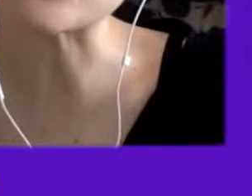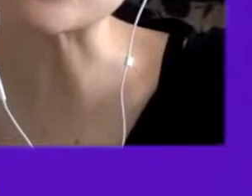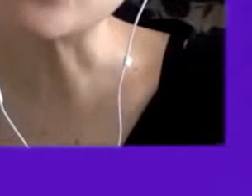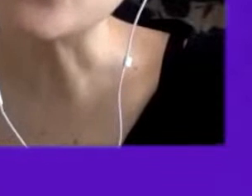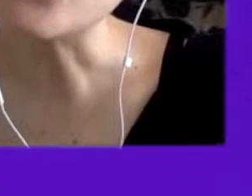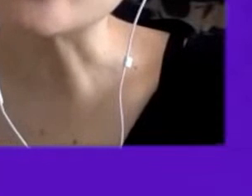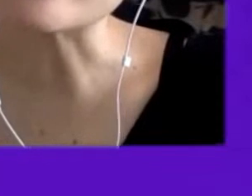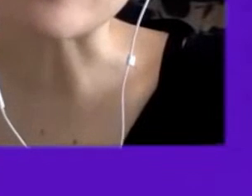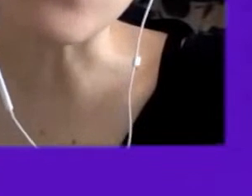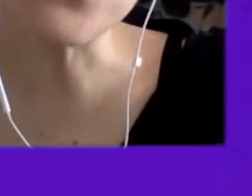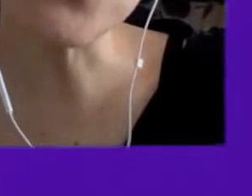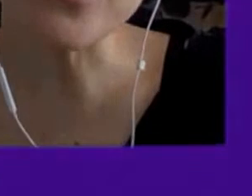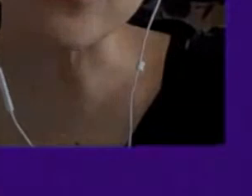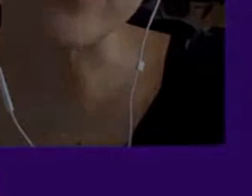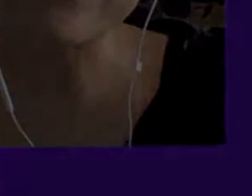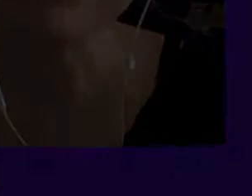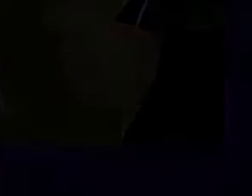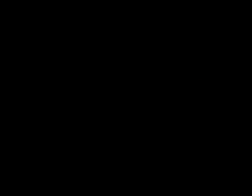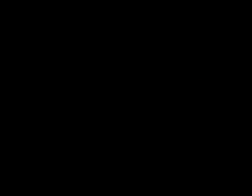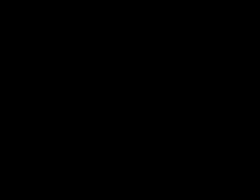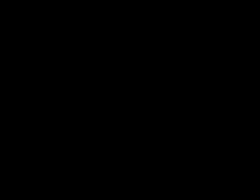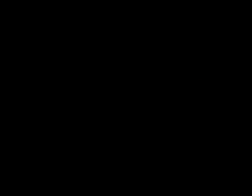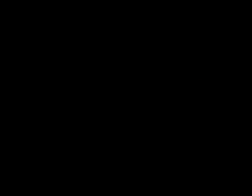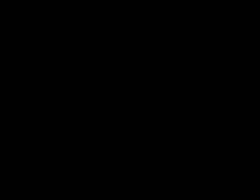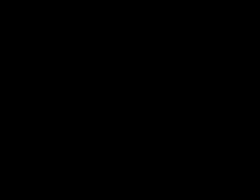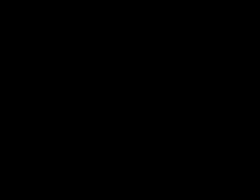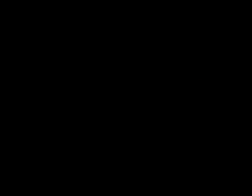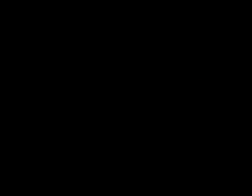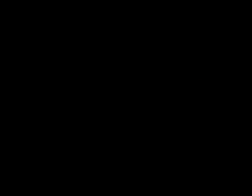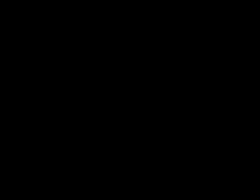de la sesión, un estado muy único.